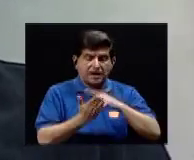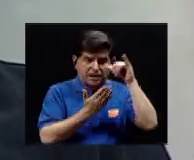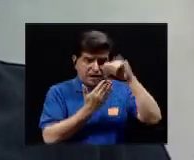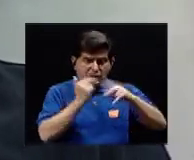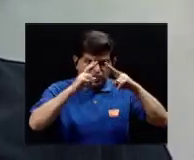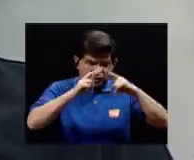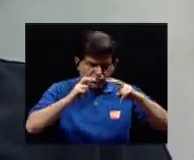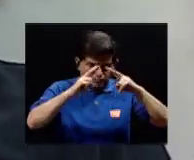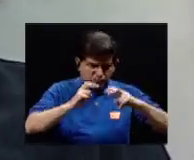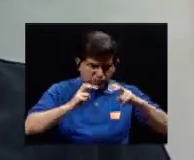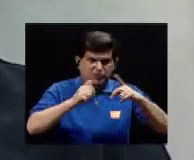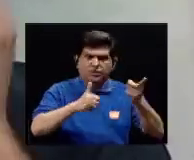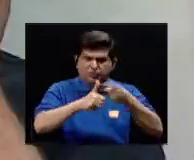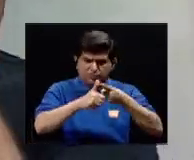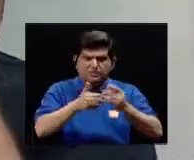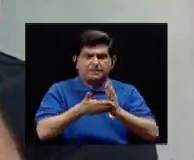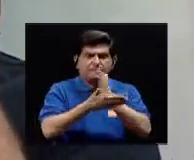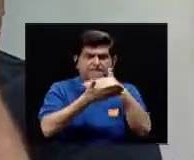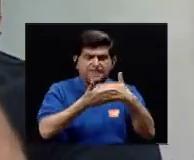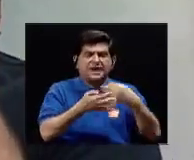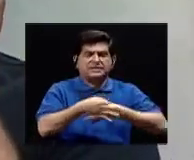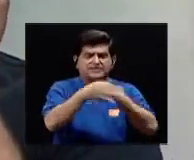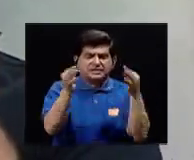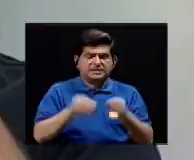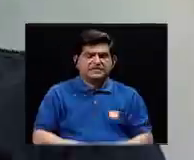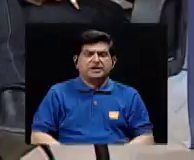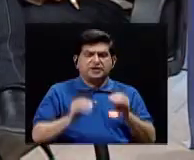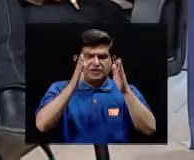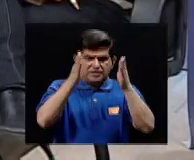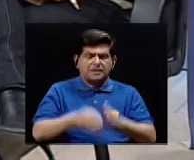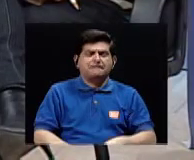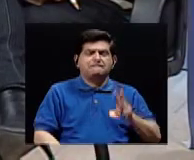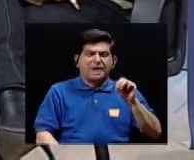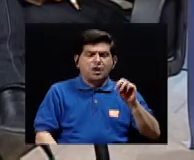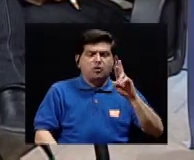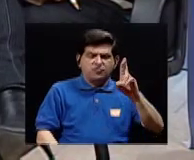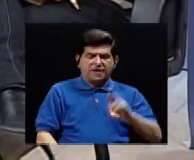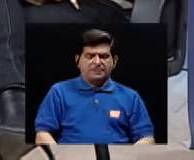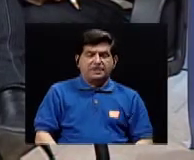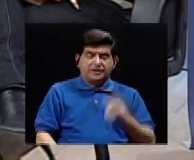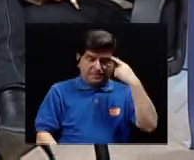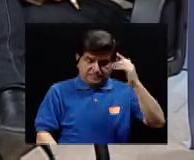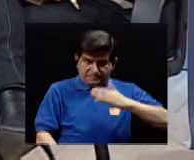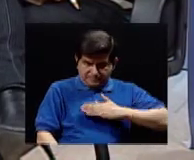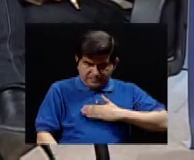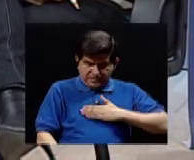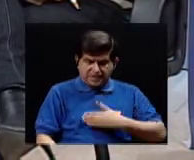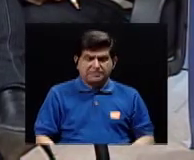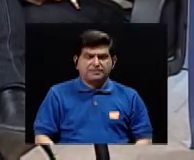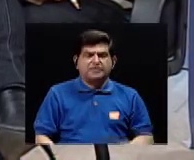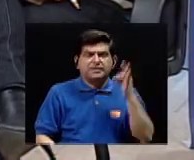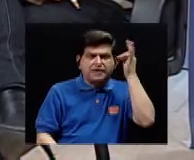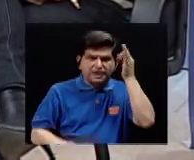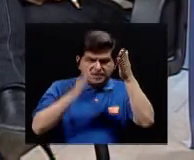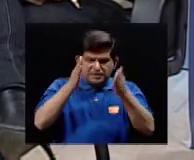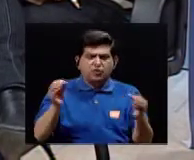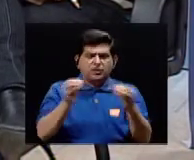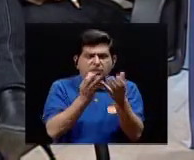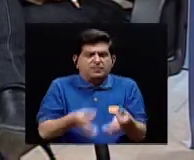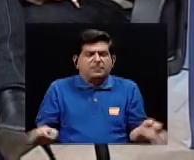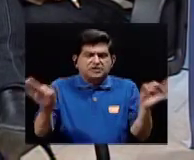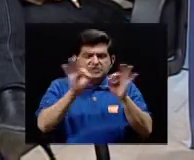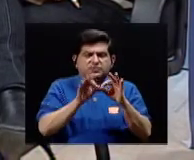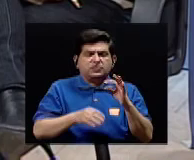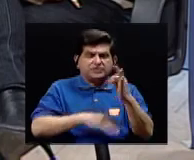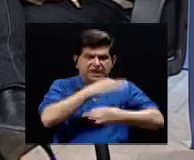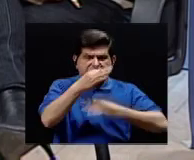los proyectos. Luego también fue parte de un taller con el maestro Michael Ravigher, que es para mi gusto como el teórico más importante